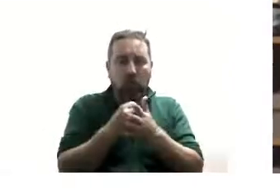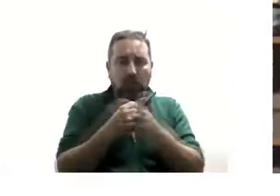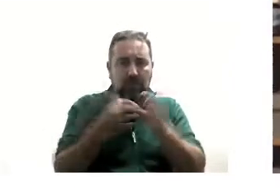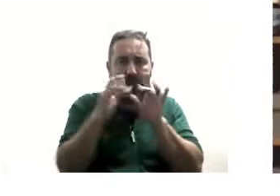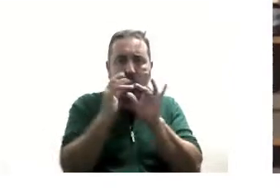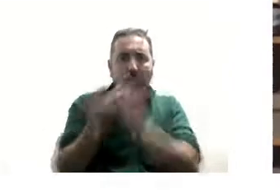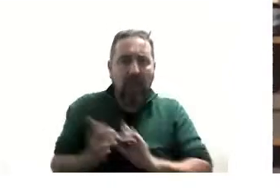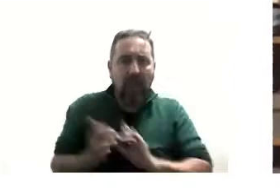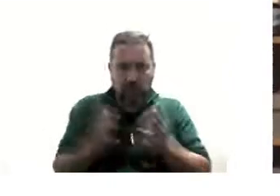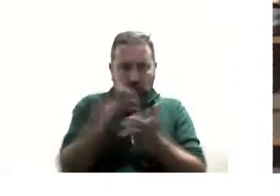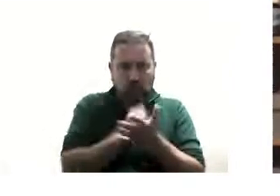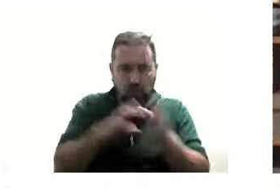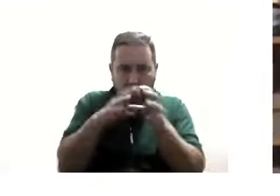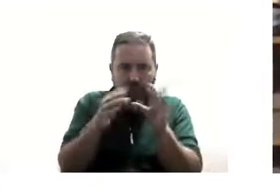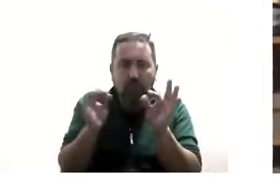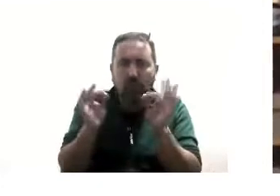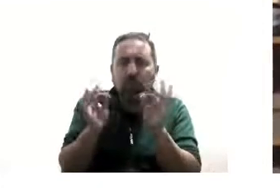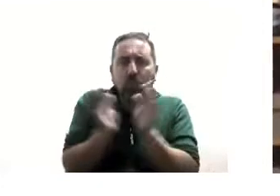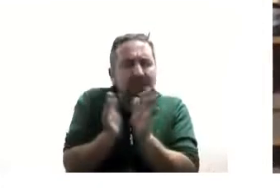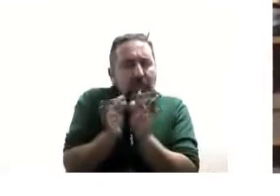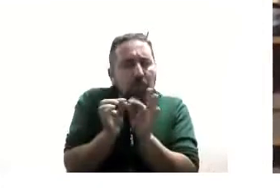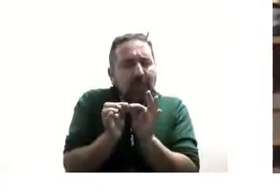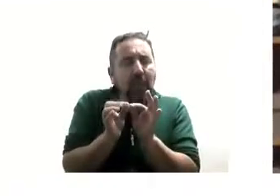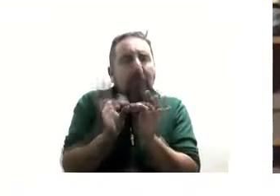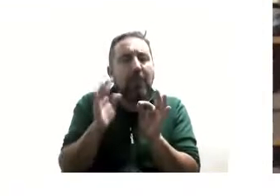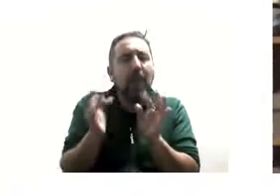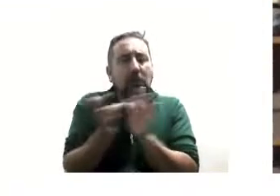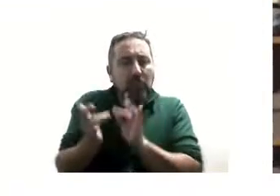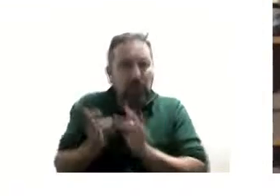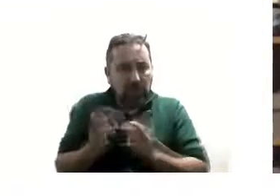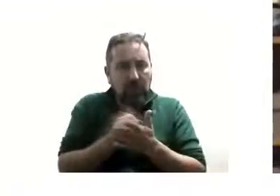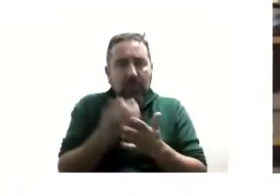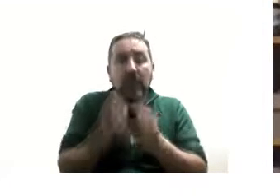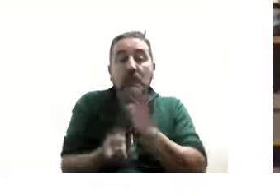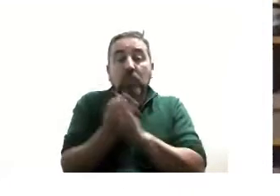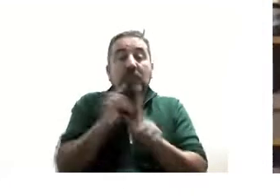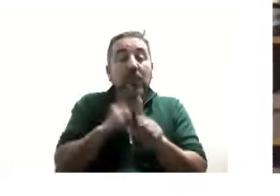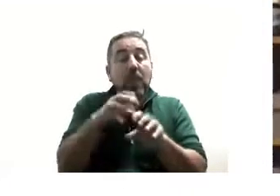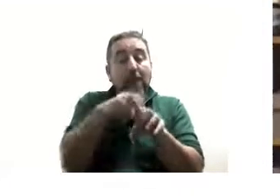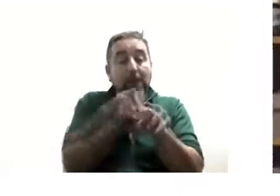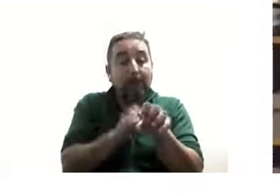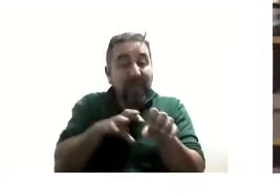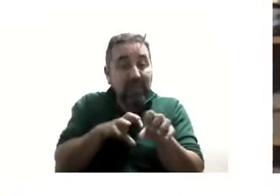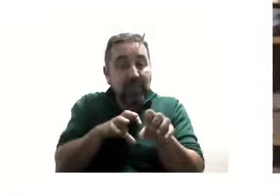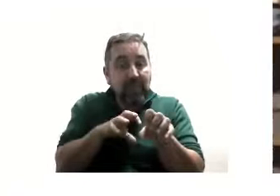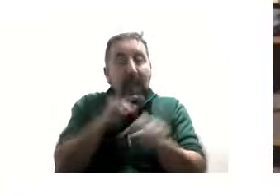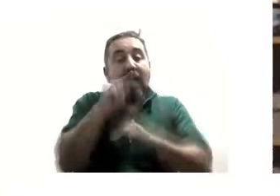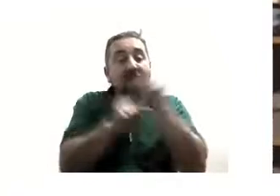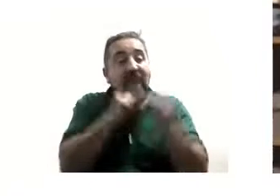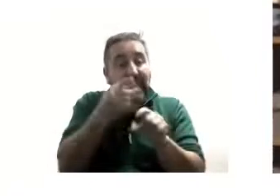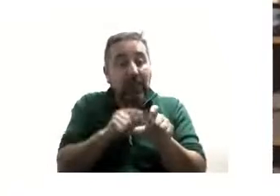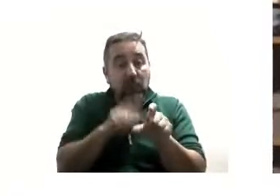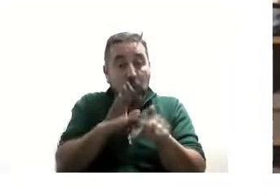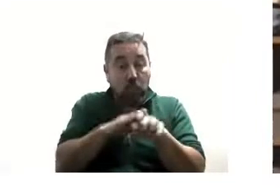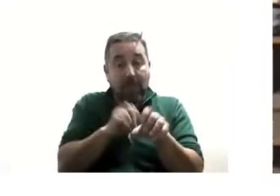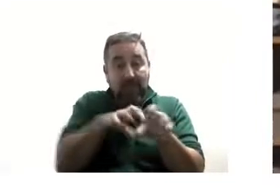una comunicación muy estrechita, pero sí que permite que cuando se produce una meningitis, los microorganismos, las bacterias que producen la meningitis